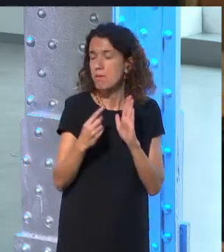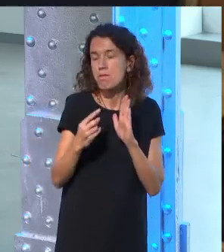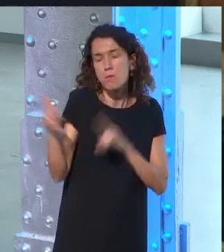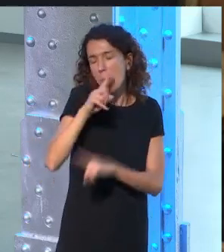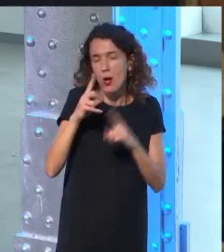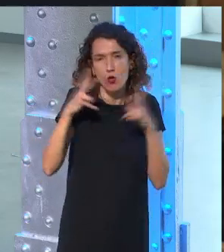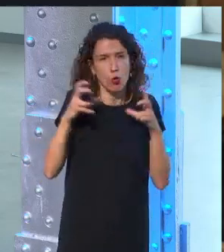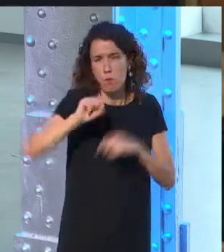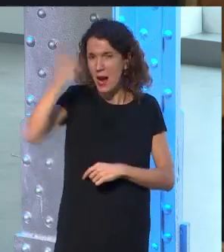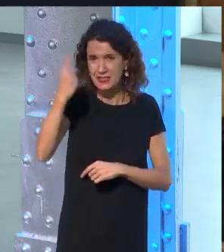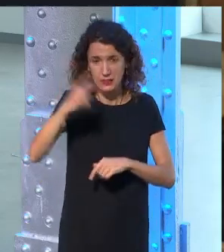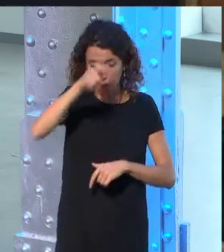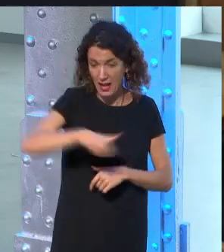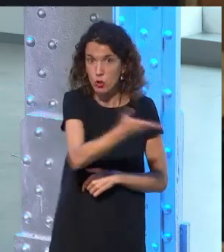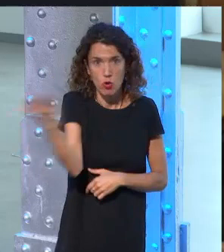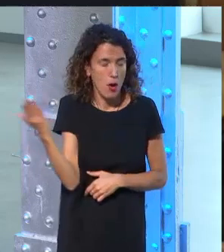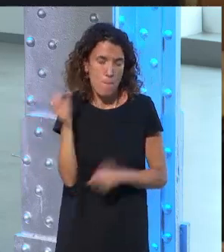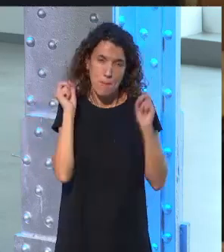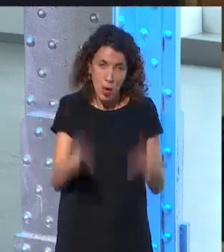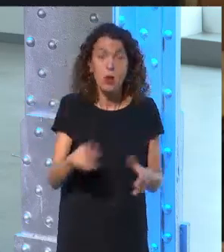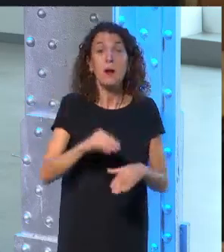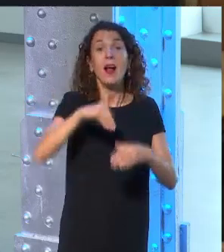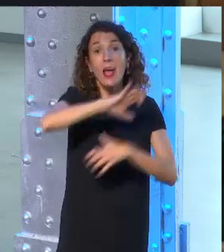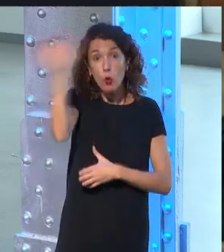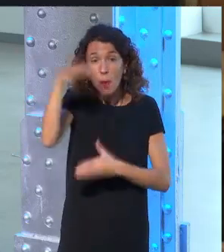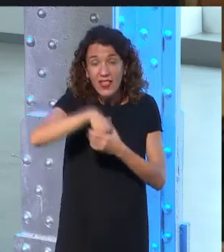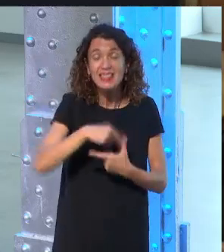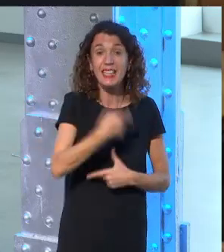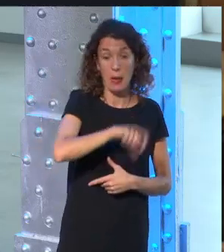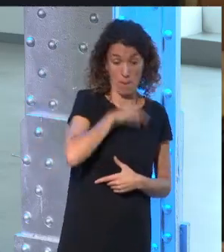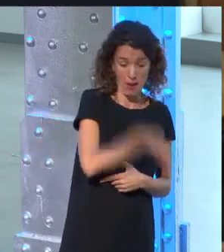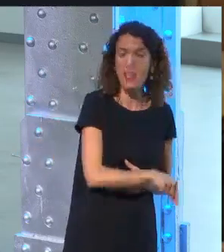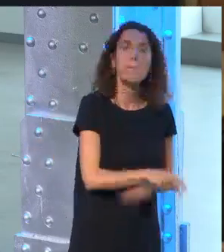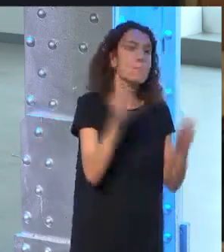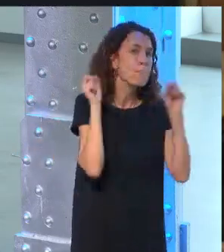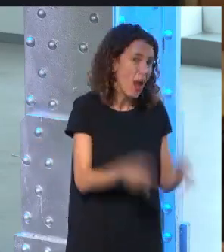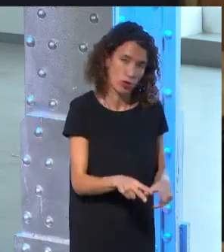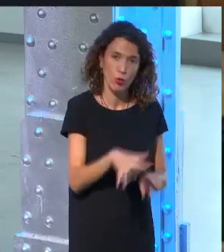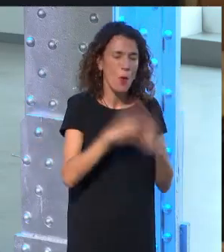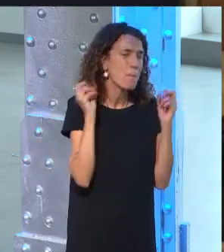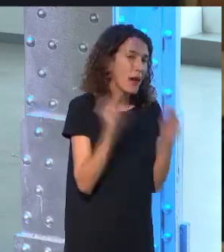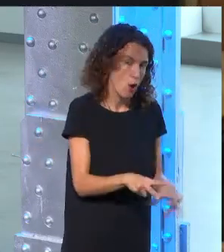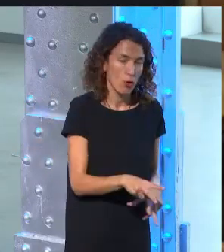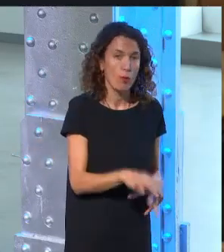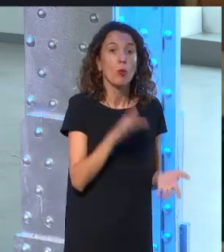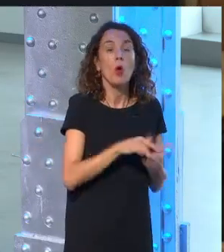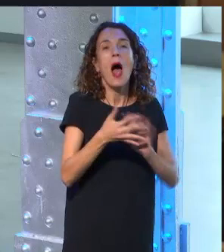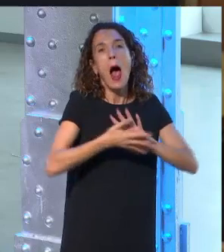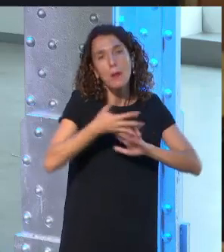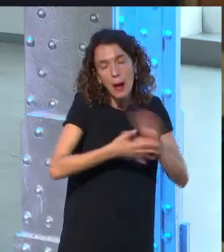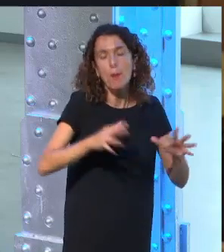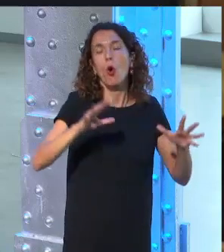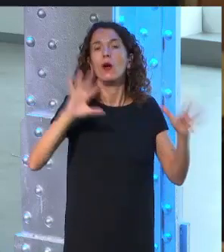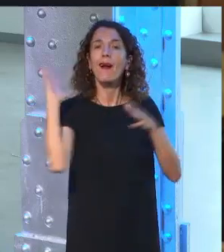mayor problema para la humanidad. Y es más, es que dentro de Europa somos el país que peor lo va a llevar. Cuando hablamos de que el